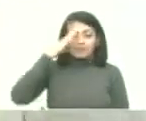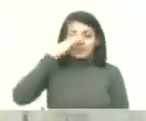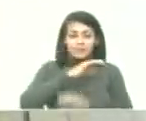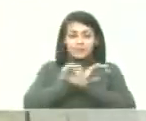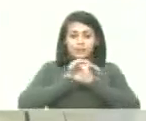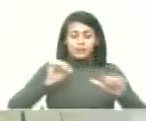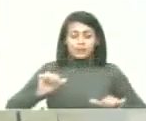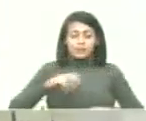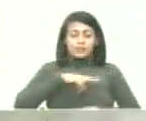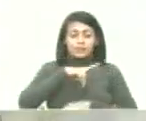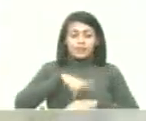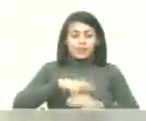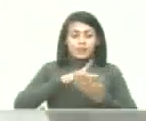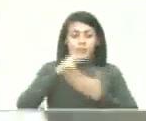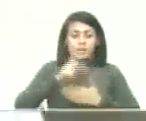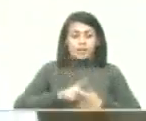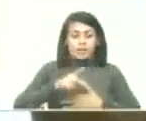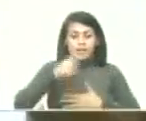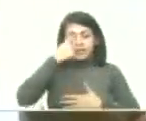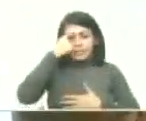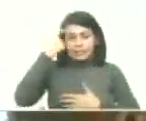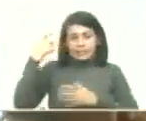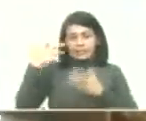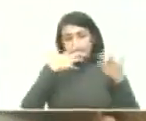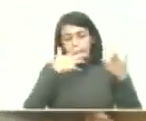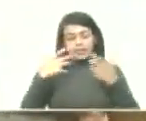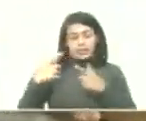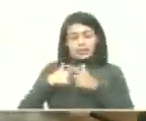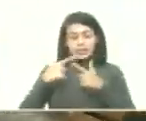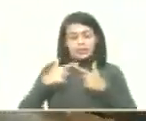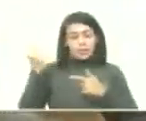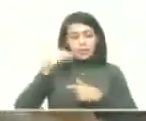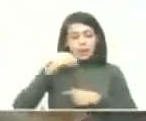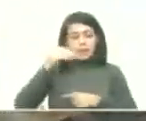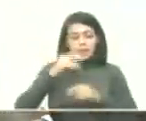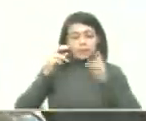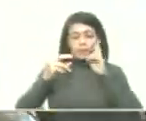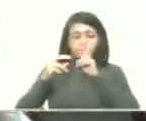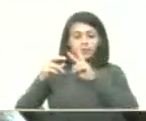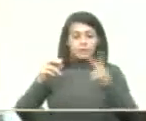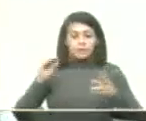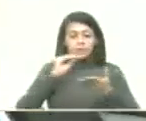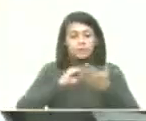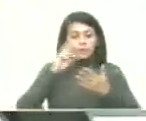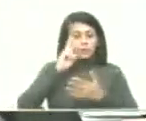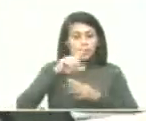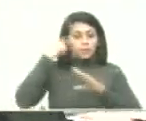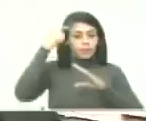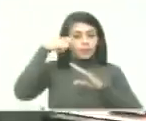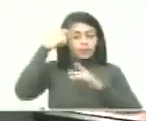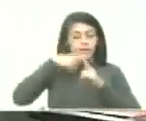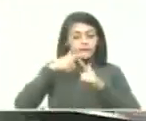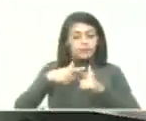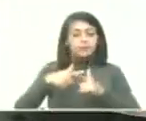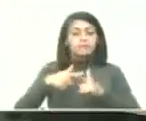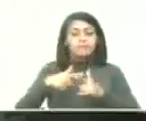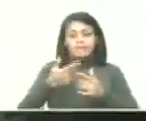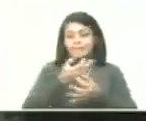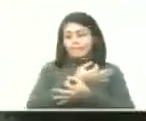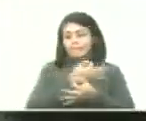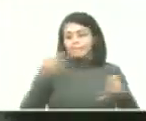nacionales en una operación de guerra psicológica. Y cada vez que yo veo y vuelvo a ver el video, me maravillo